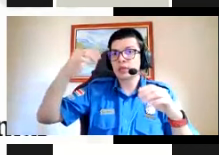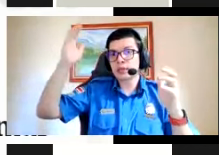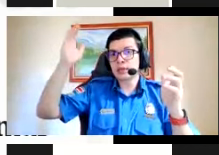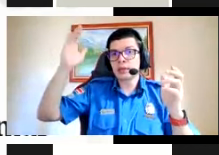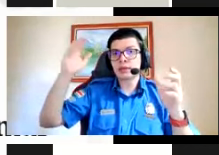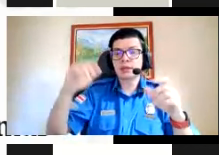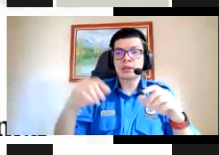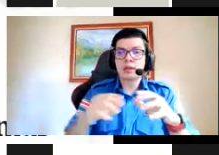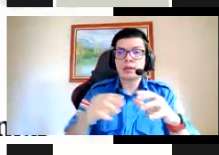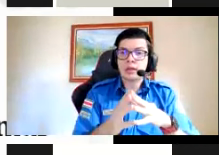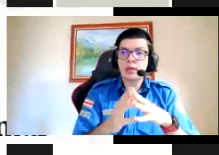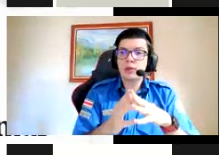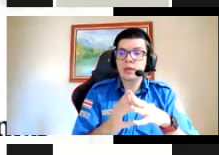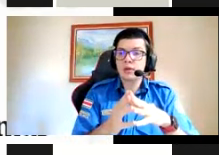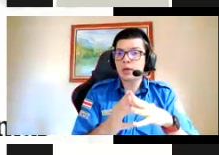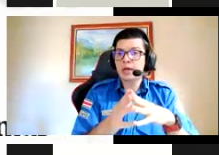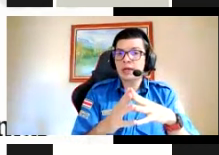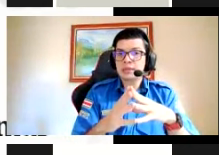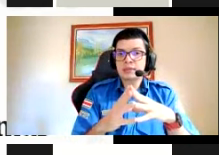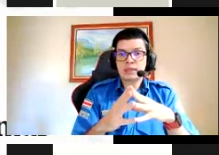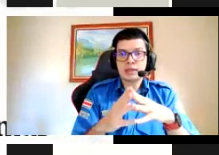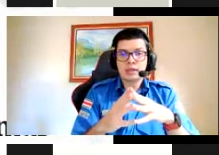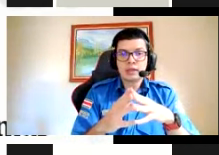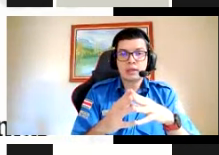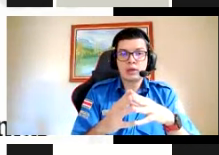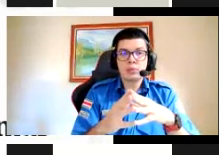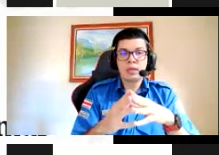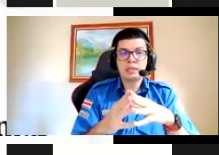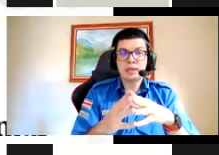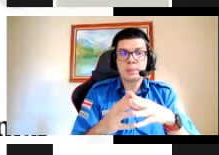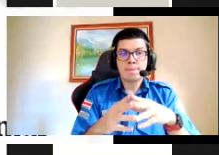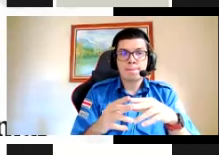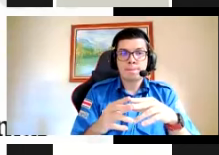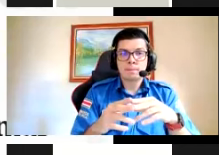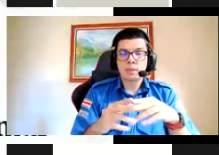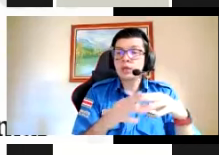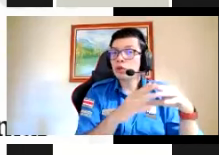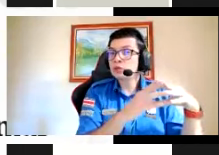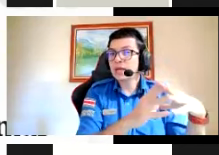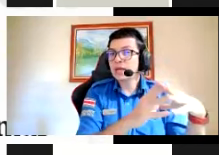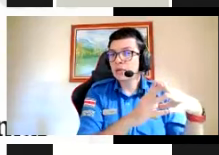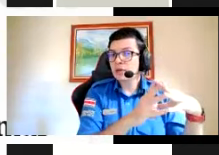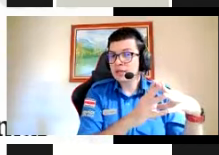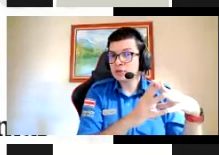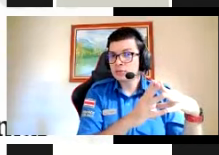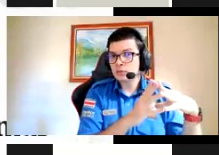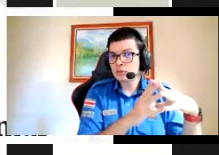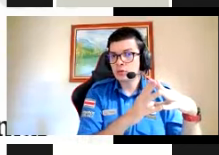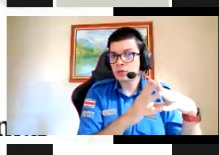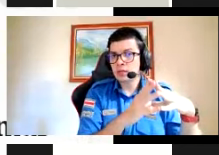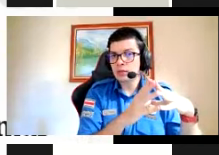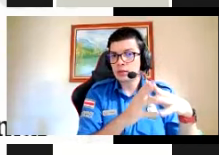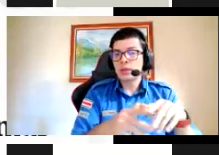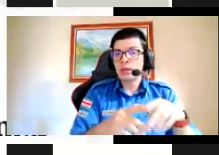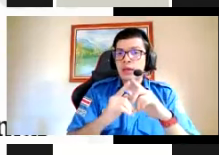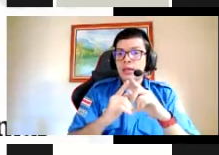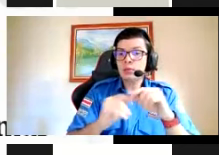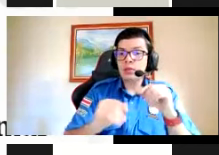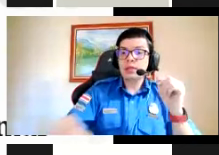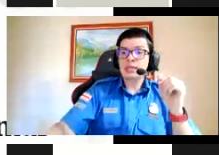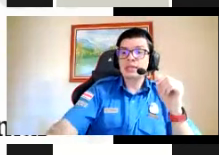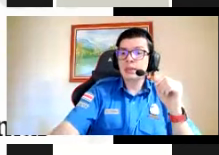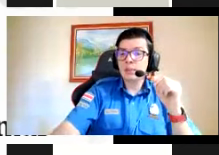no sé, en cualquier lugar de opulencia. Y no nos percatemos de eso, ¿ok?